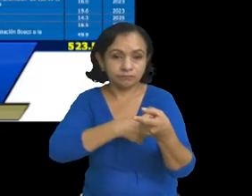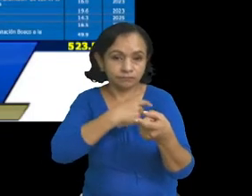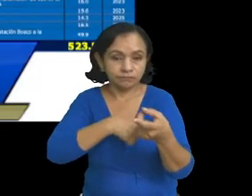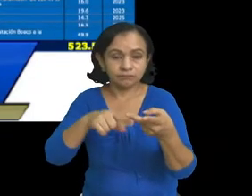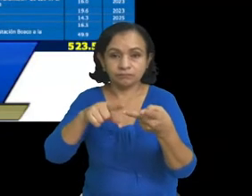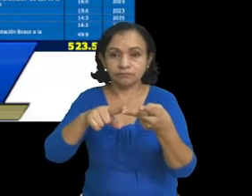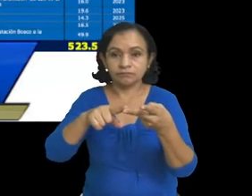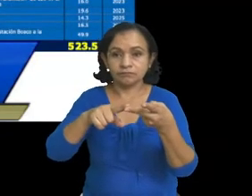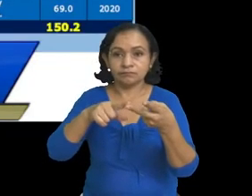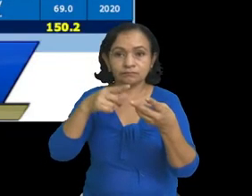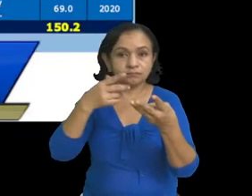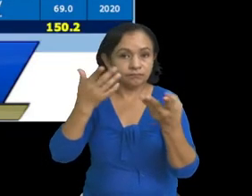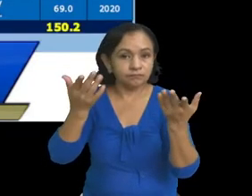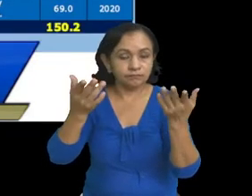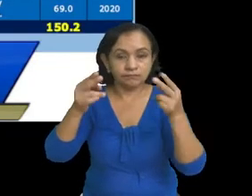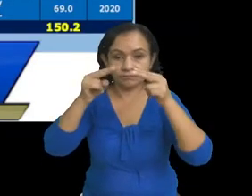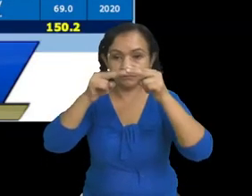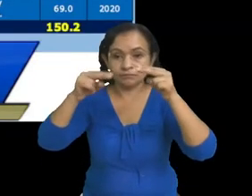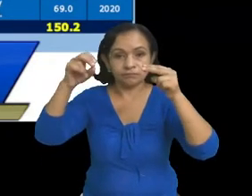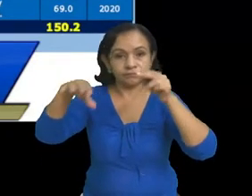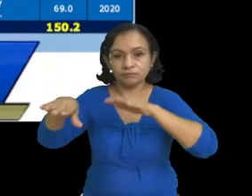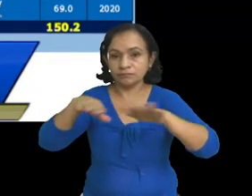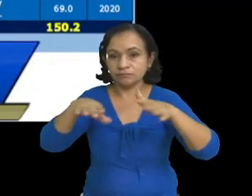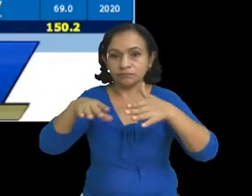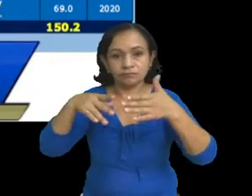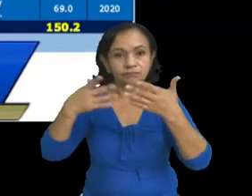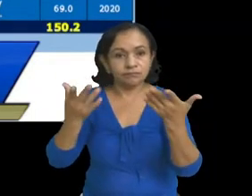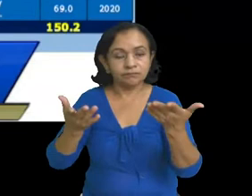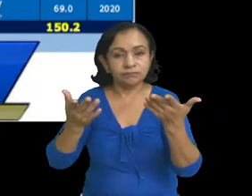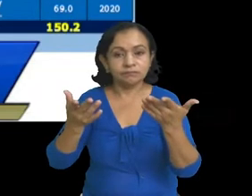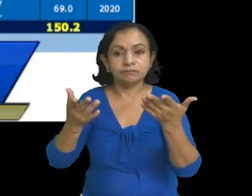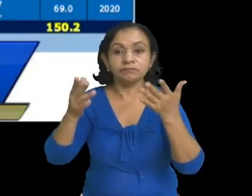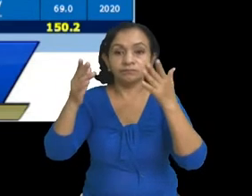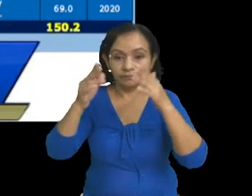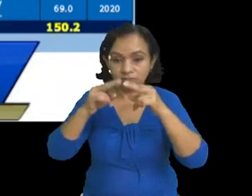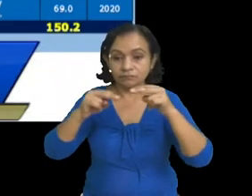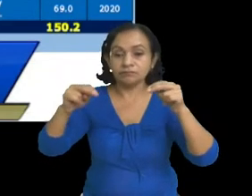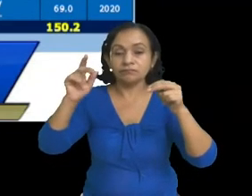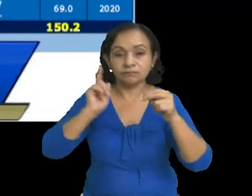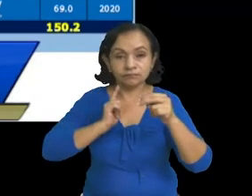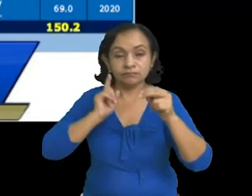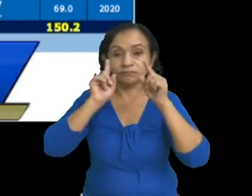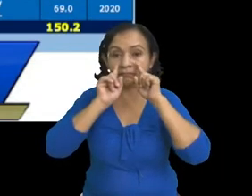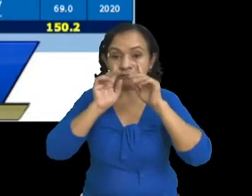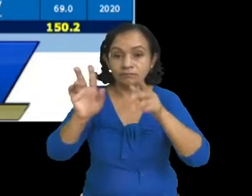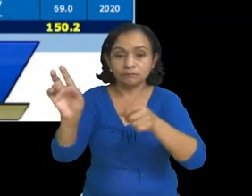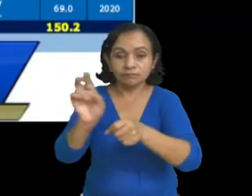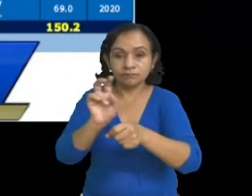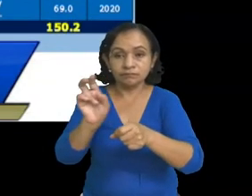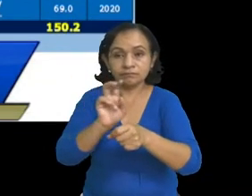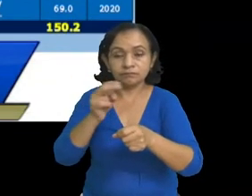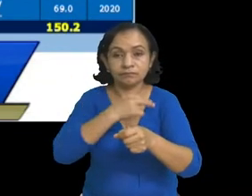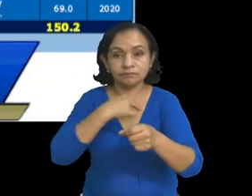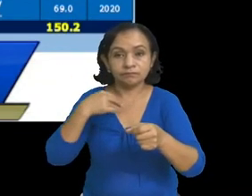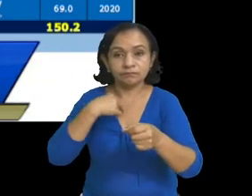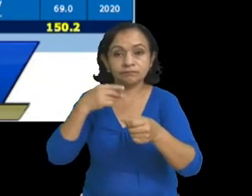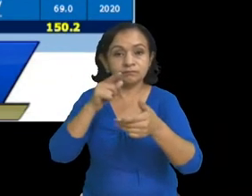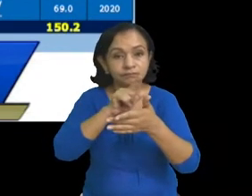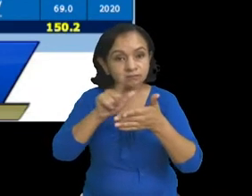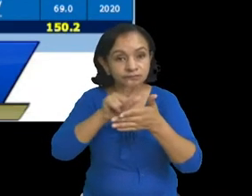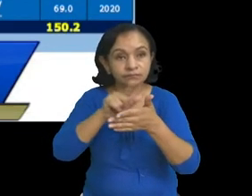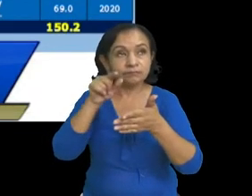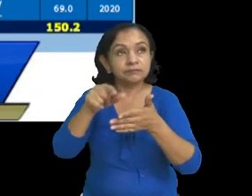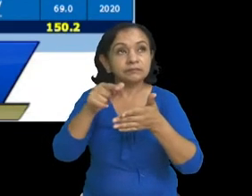todo el día, sin luz, sin energía. No se puede, ¿verdad? Claro. Entonces, en este caso, está ese transformador para cuando se le dé mantenimiento o